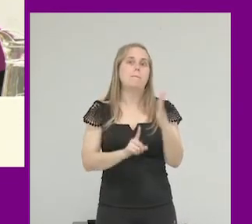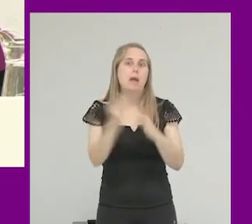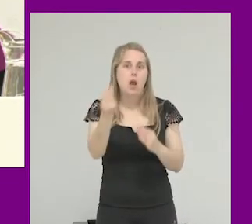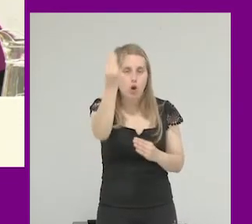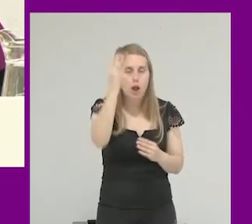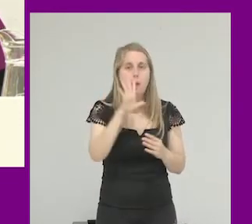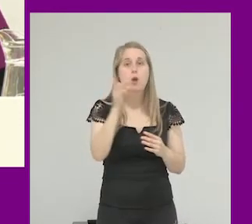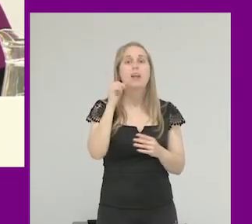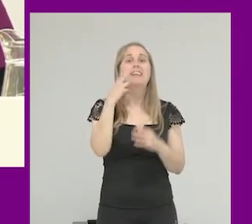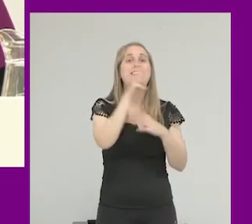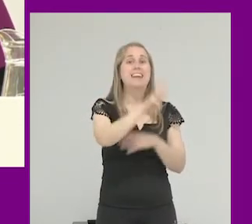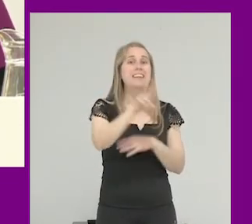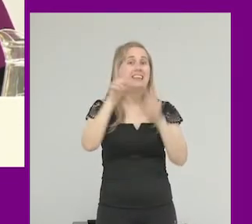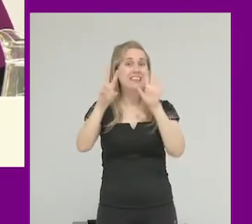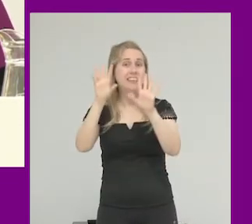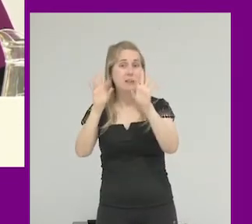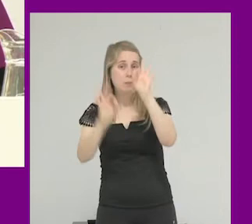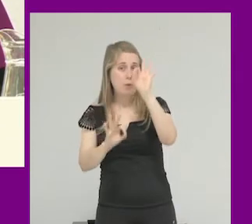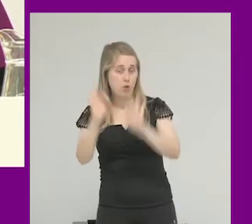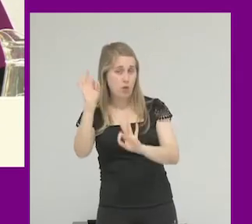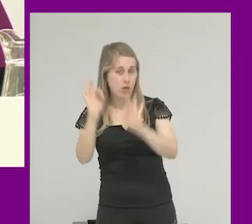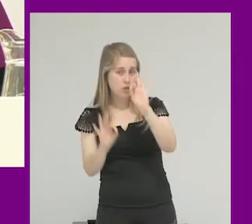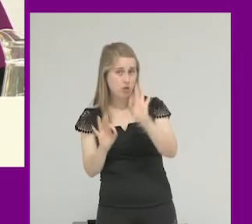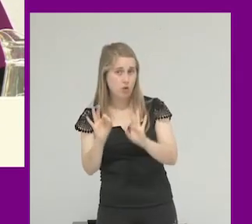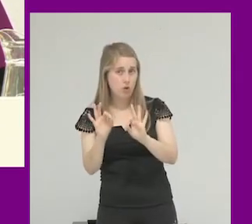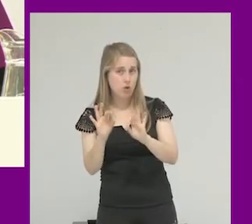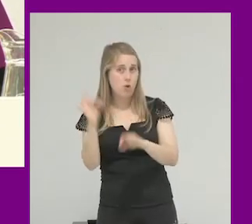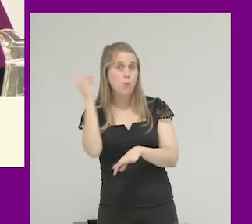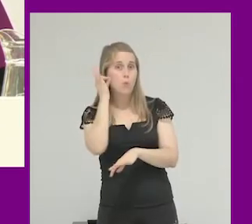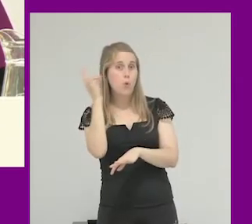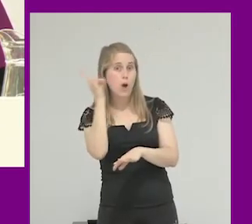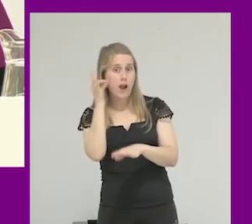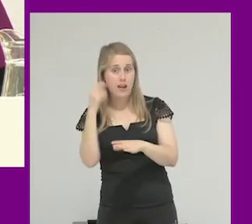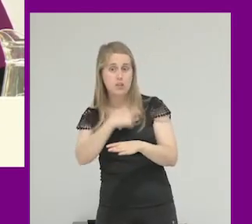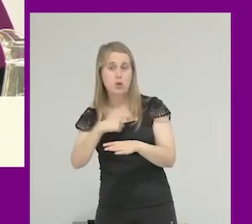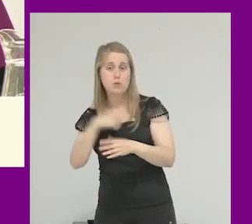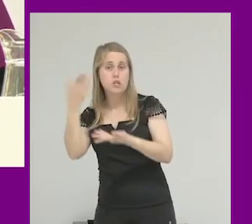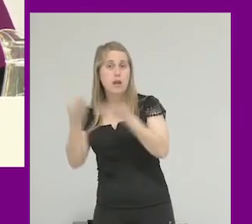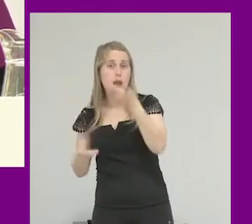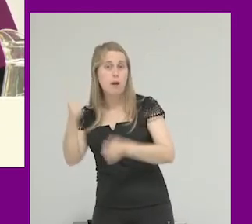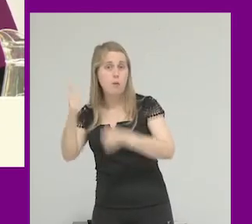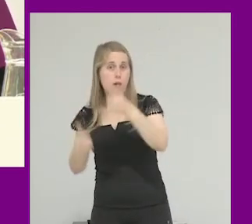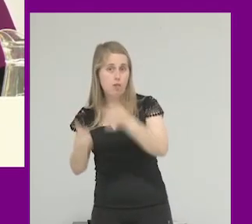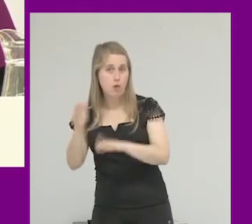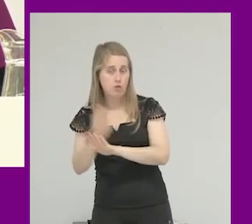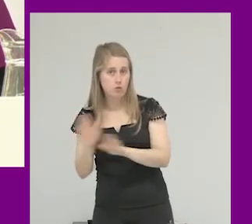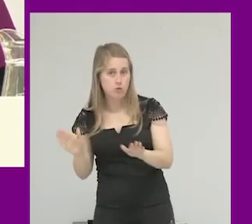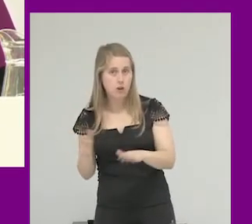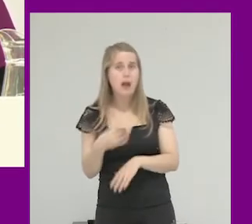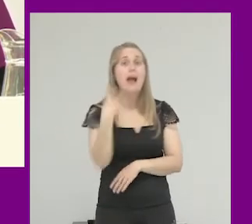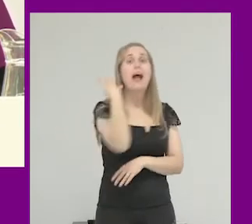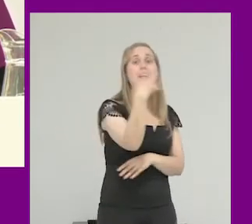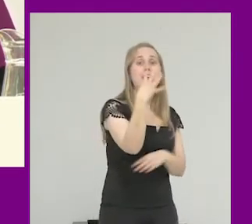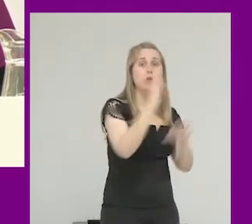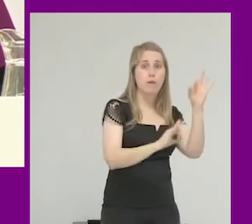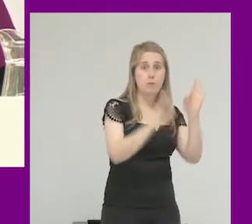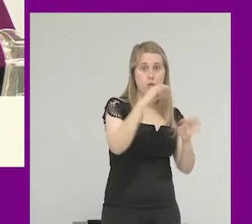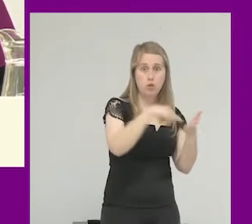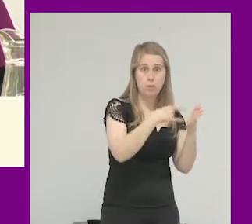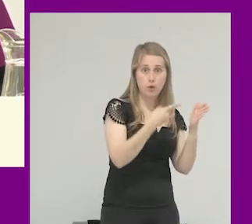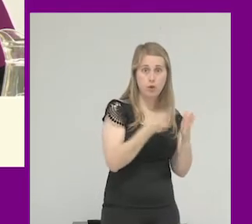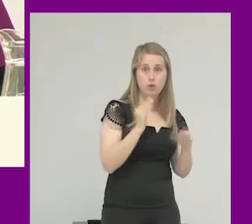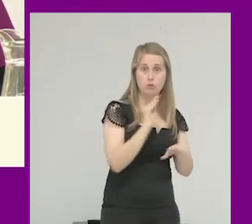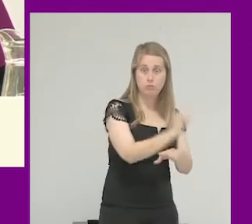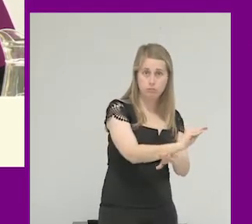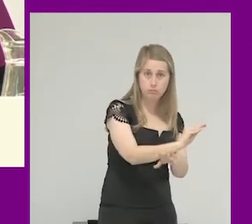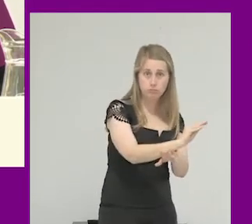37% son mujeres en las comisiones de evaluación. Solo el 14% de los proyectos